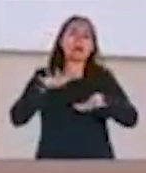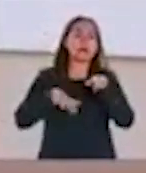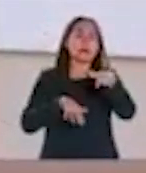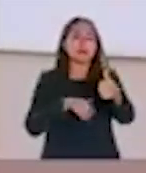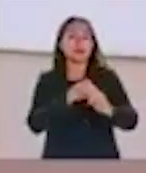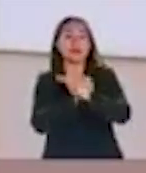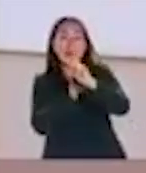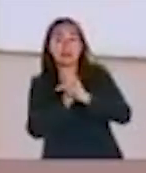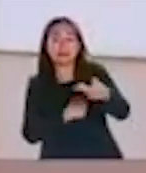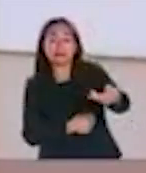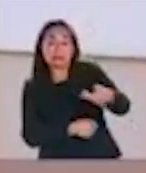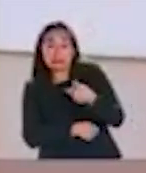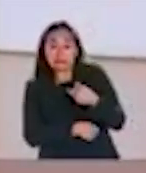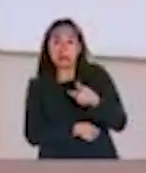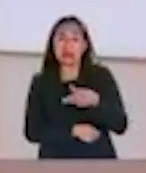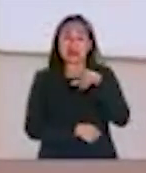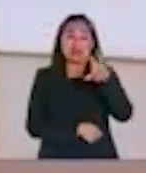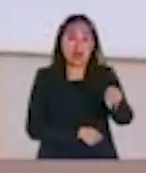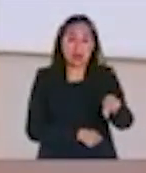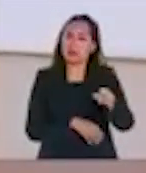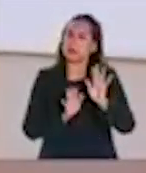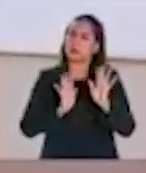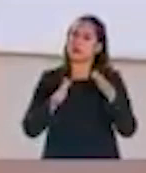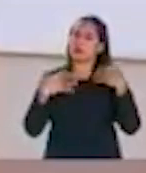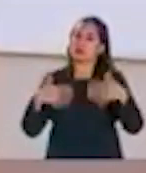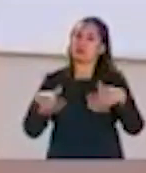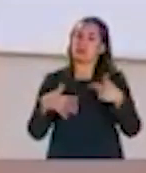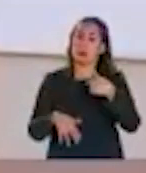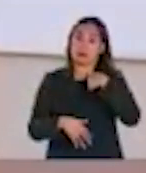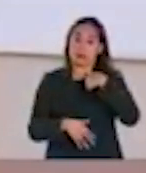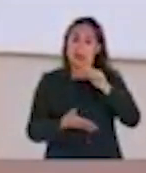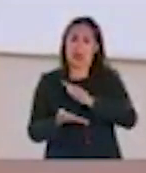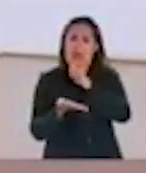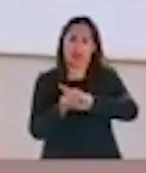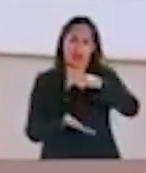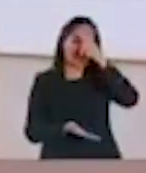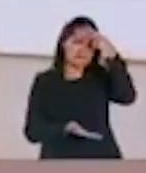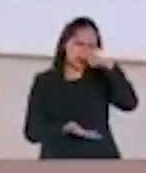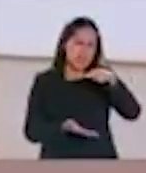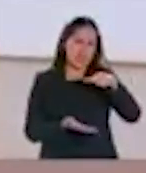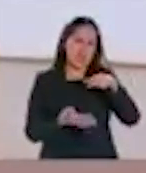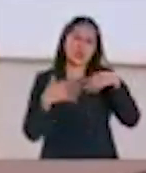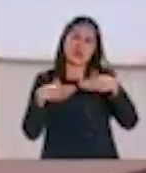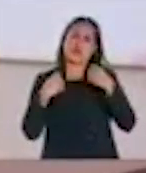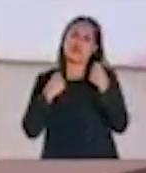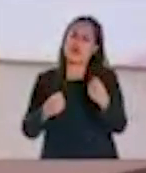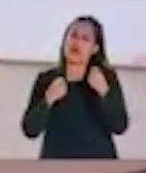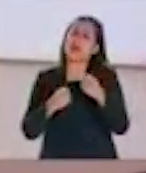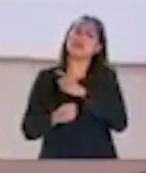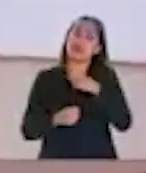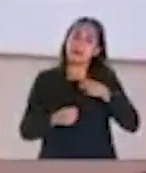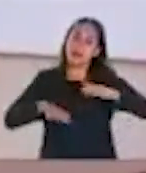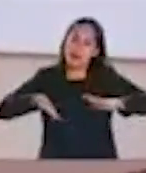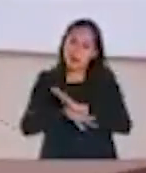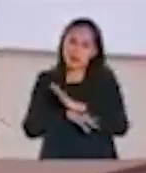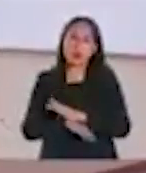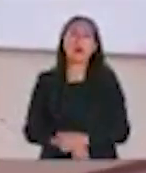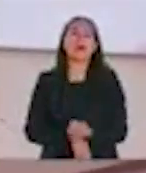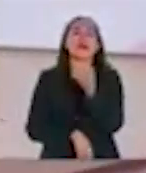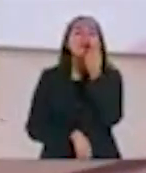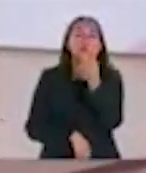méxicanas son verdaderamente rígidas en esa materia dos propuestas muy concretas primero cooperación con